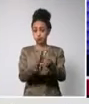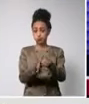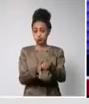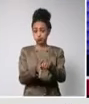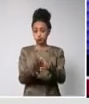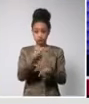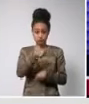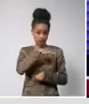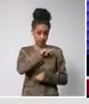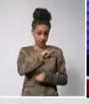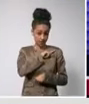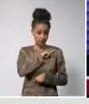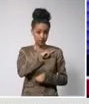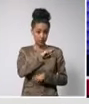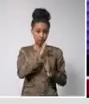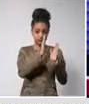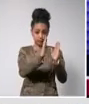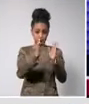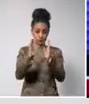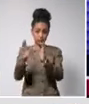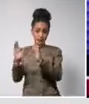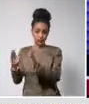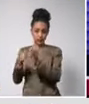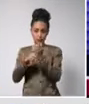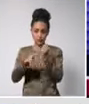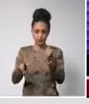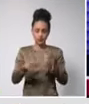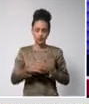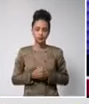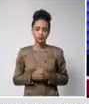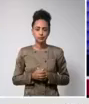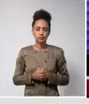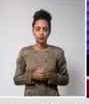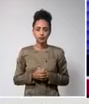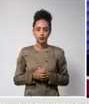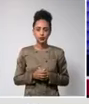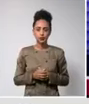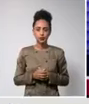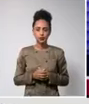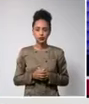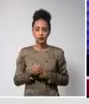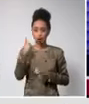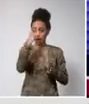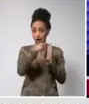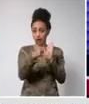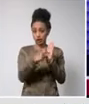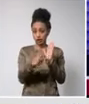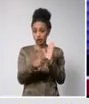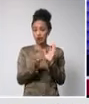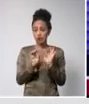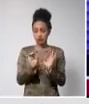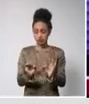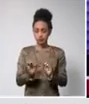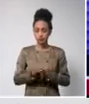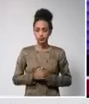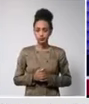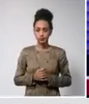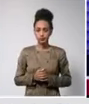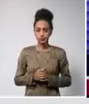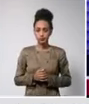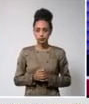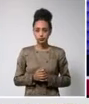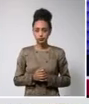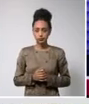ayer, pues el predominio, característica que ha tenido nuestro país desde hace más de 2